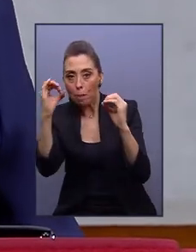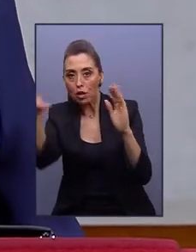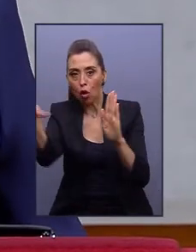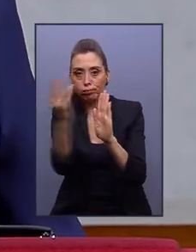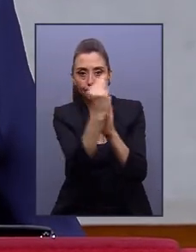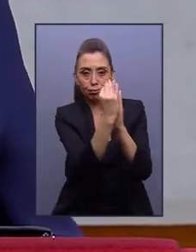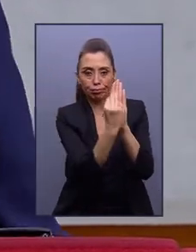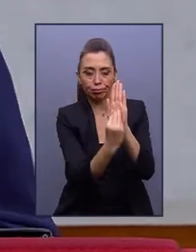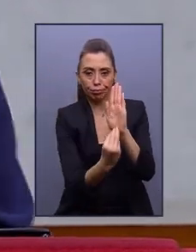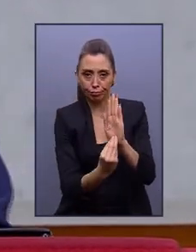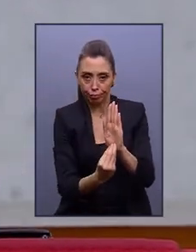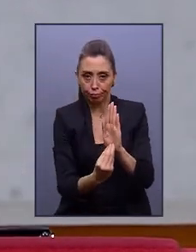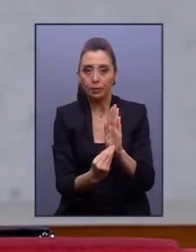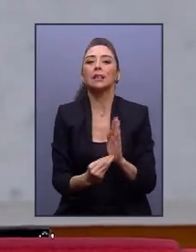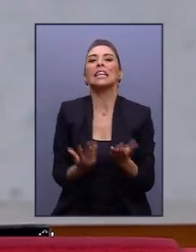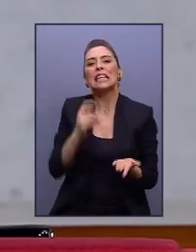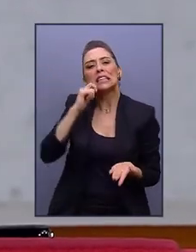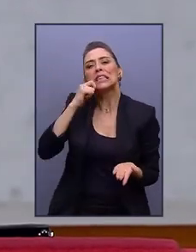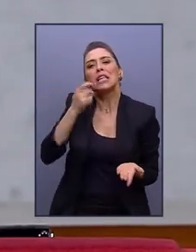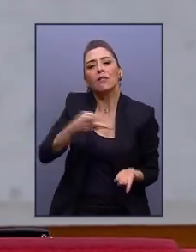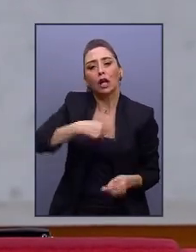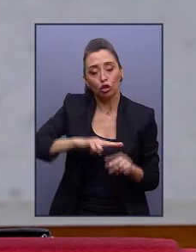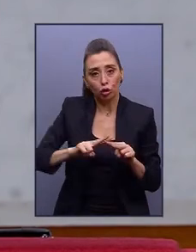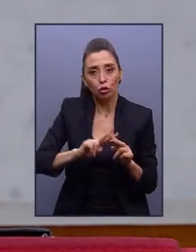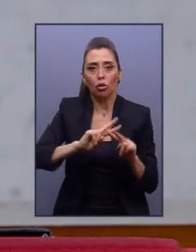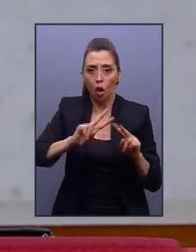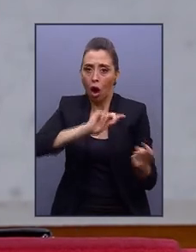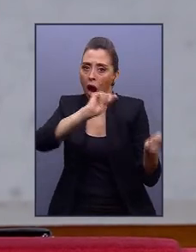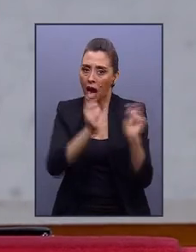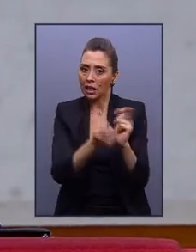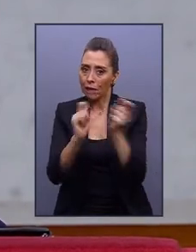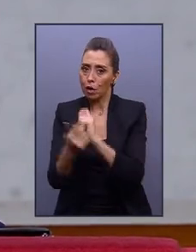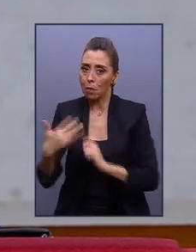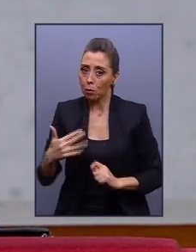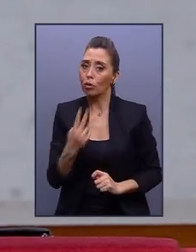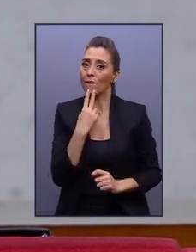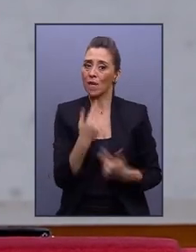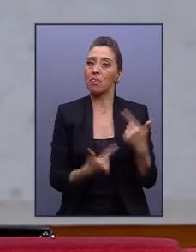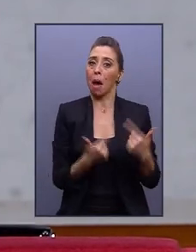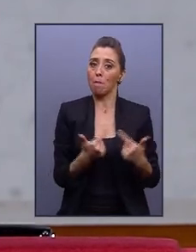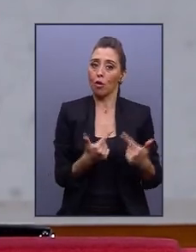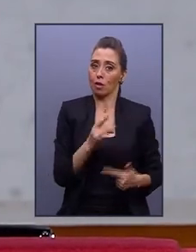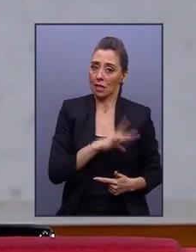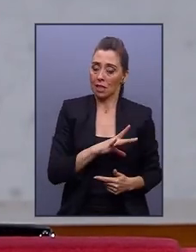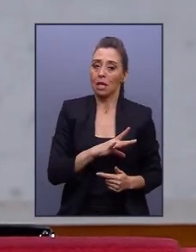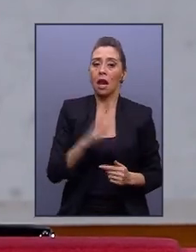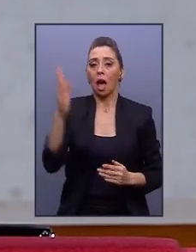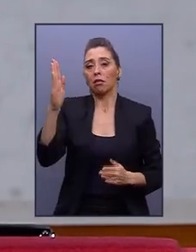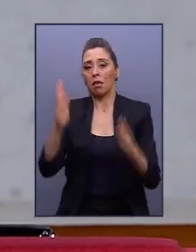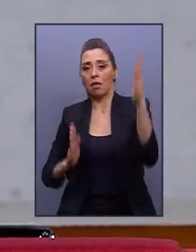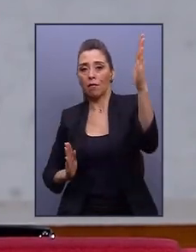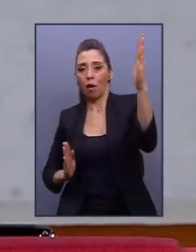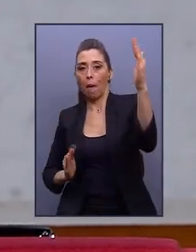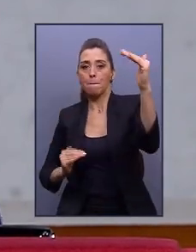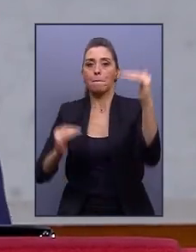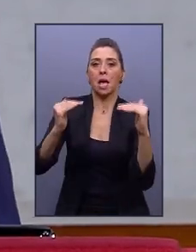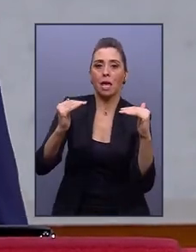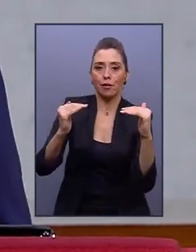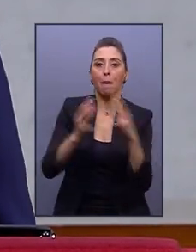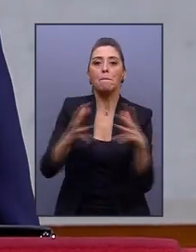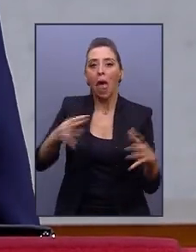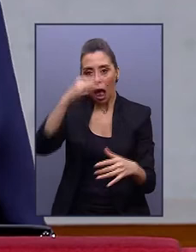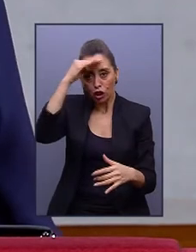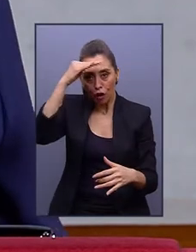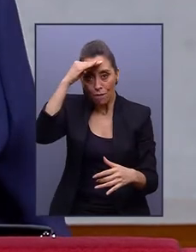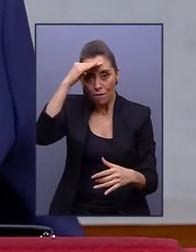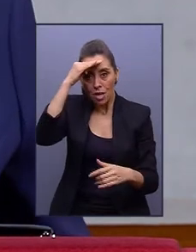tierra. En otras palabras, hemos hecho reformas importantes en la vida política que nos permitirán reducir la distancia y aumentar la confianza